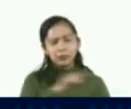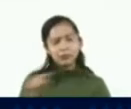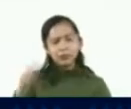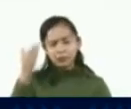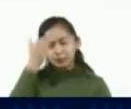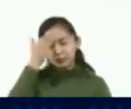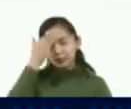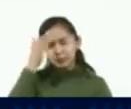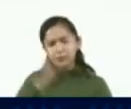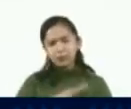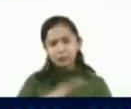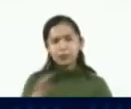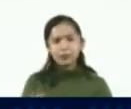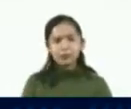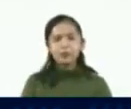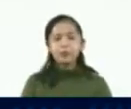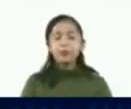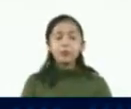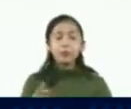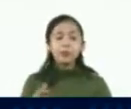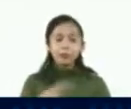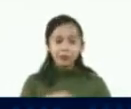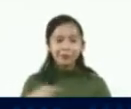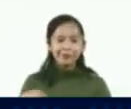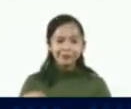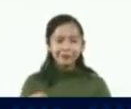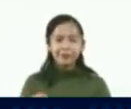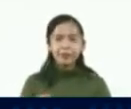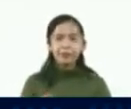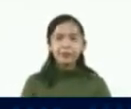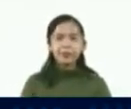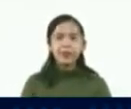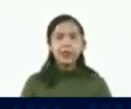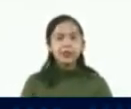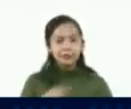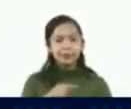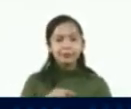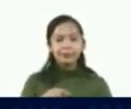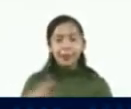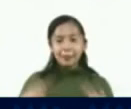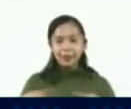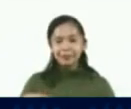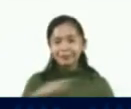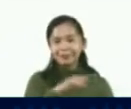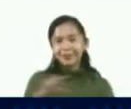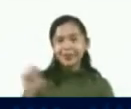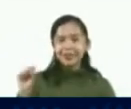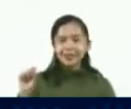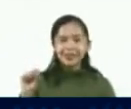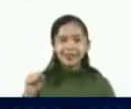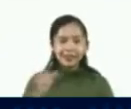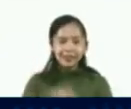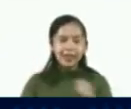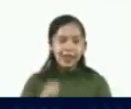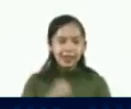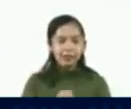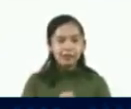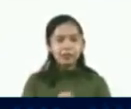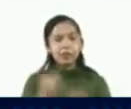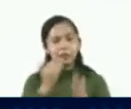nosotros a partir de los 60 años se da un descuento muy, muy importante,